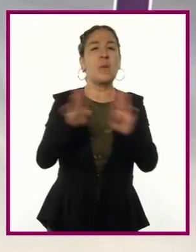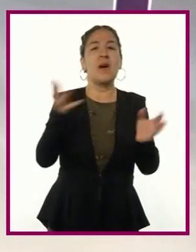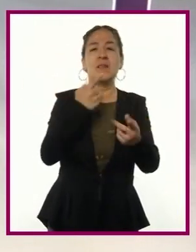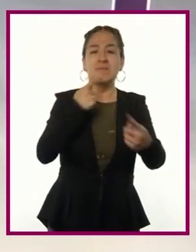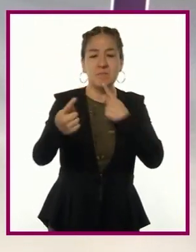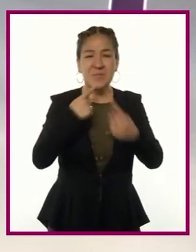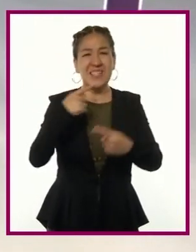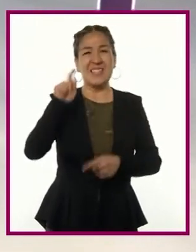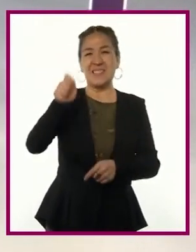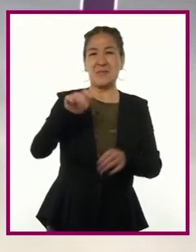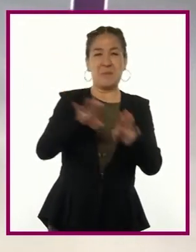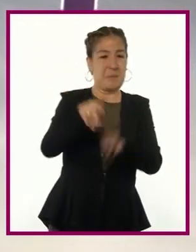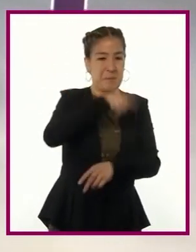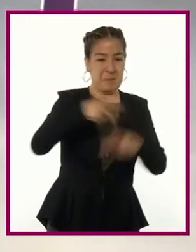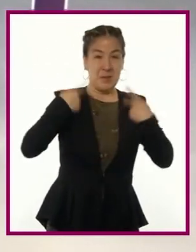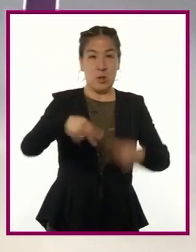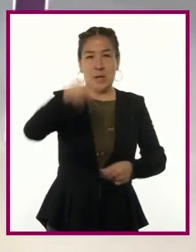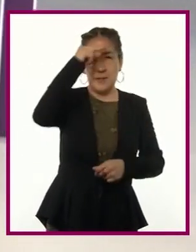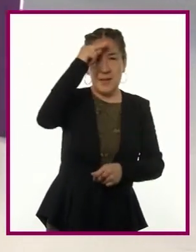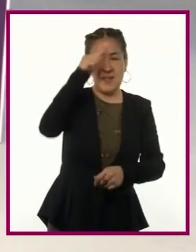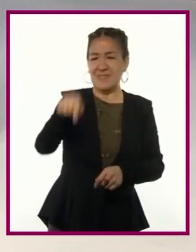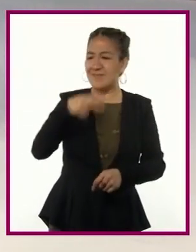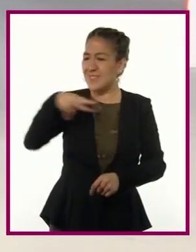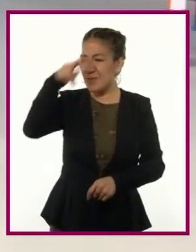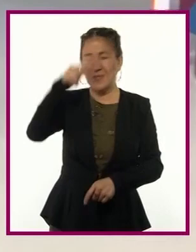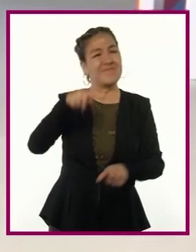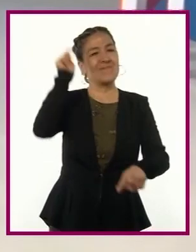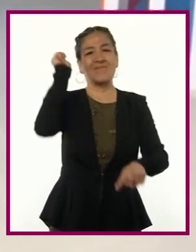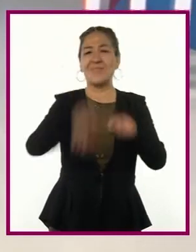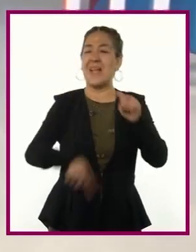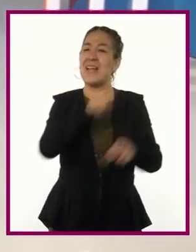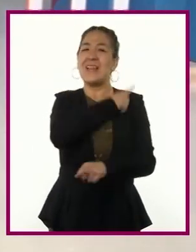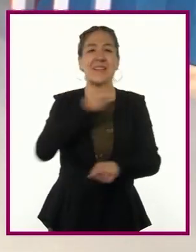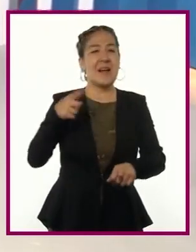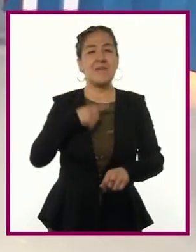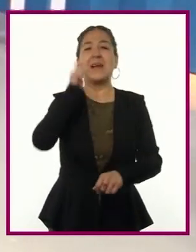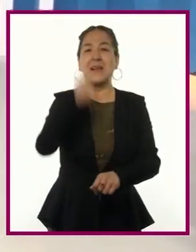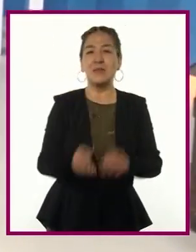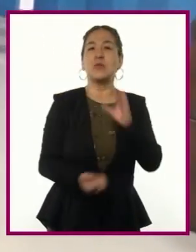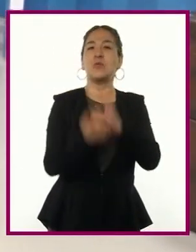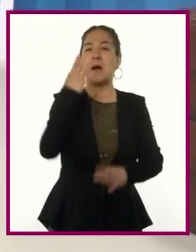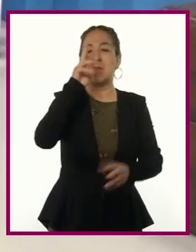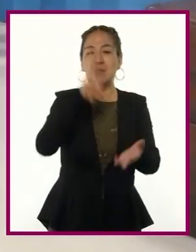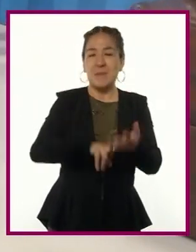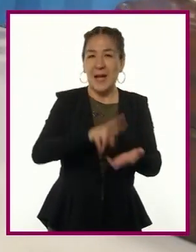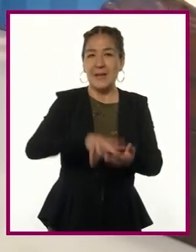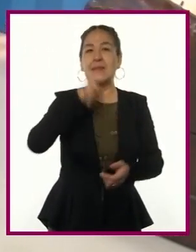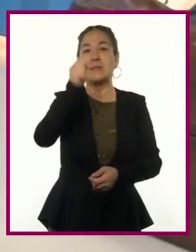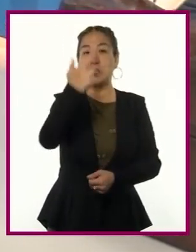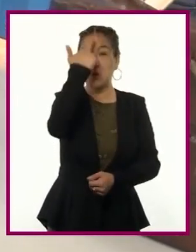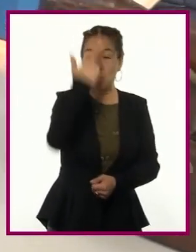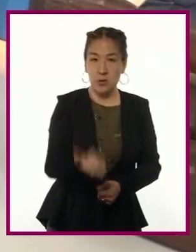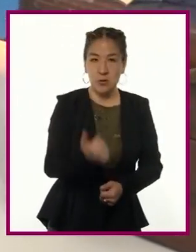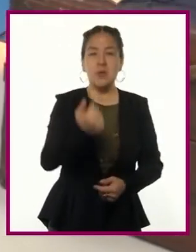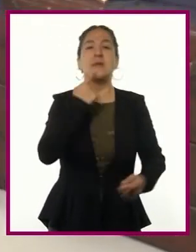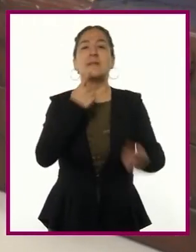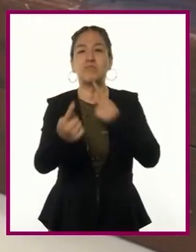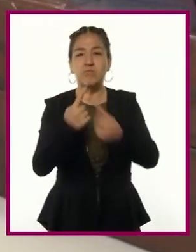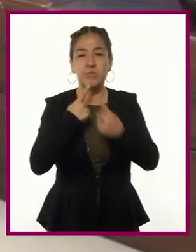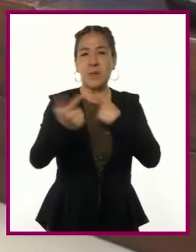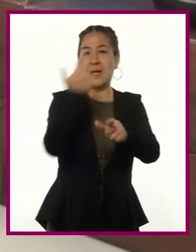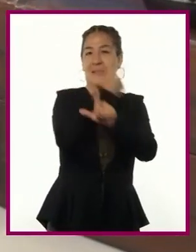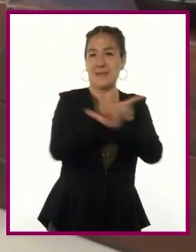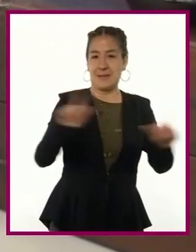criticaban la ignorancia y la superstición que prevalecía en Europa. Sus valores fueron la razón, la crítica y la